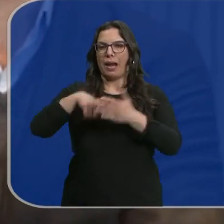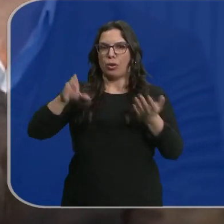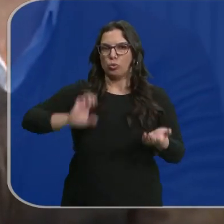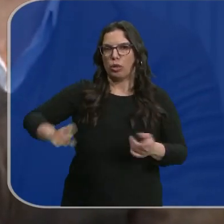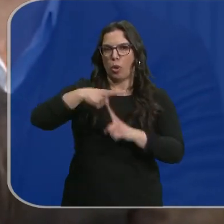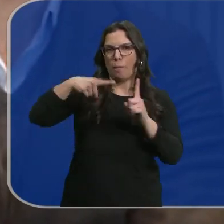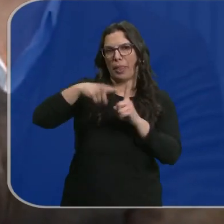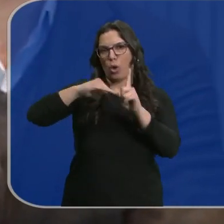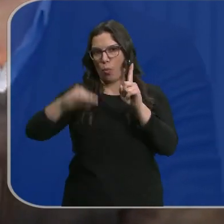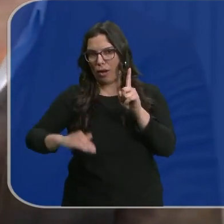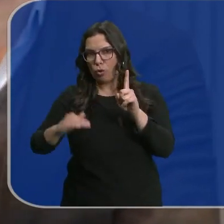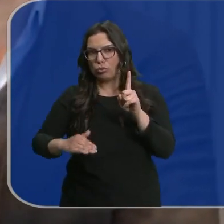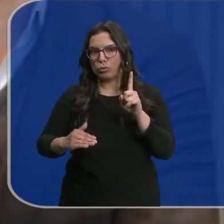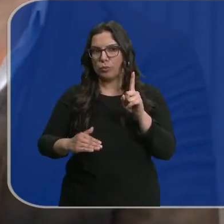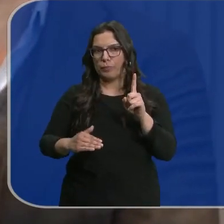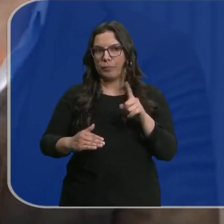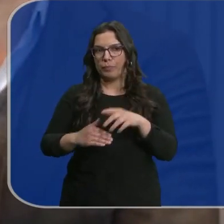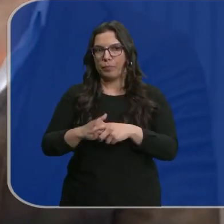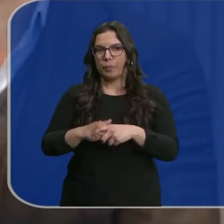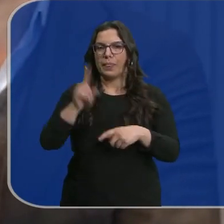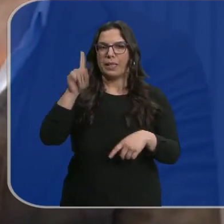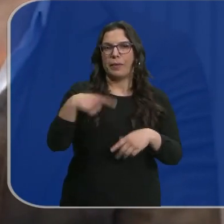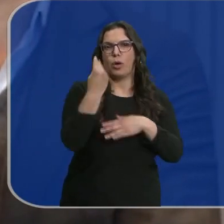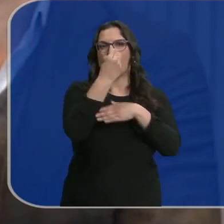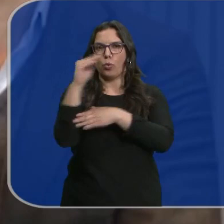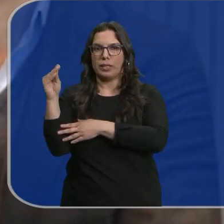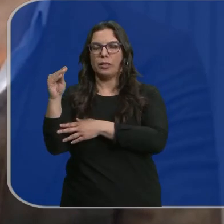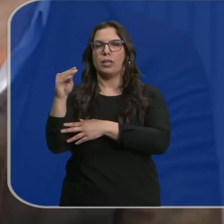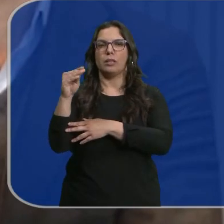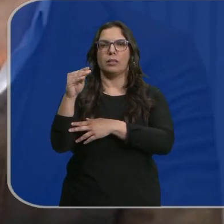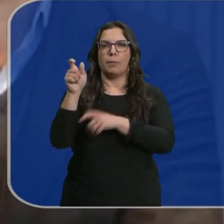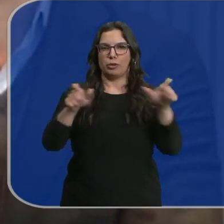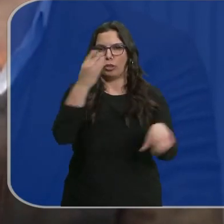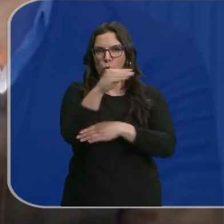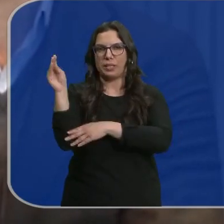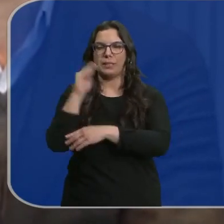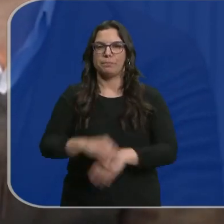medias, rentas bajas y juventud, personas jóvenes.